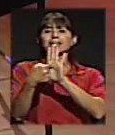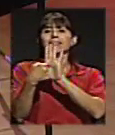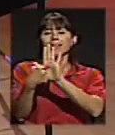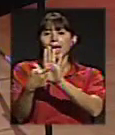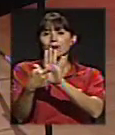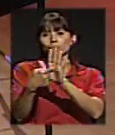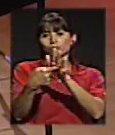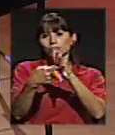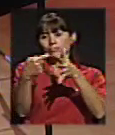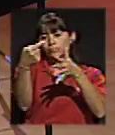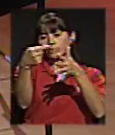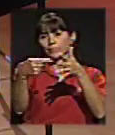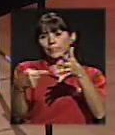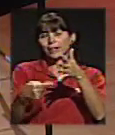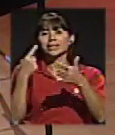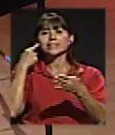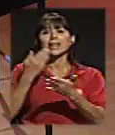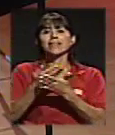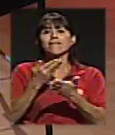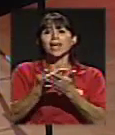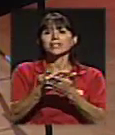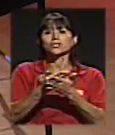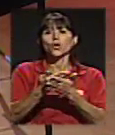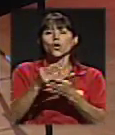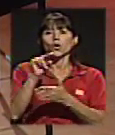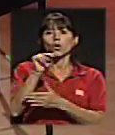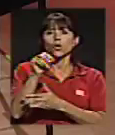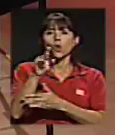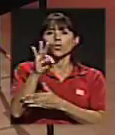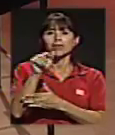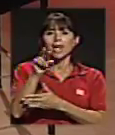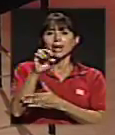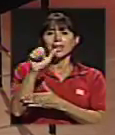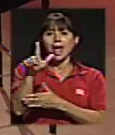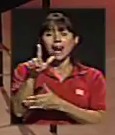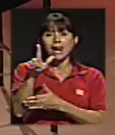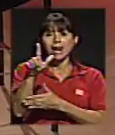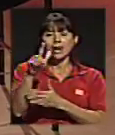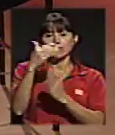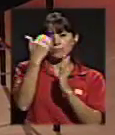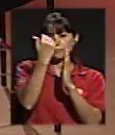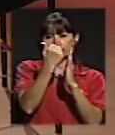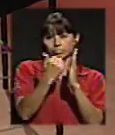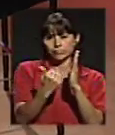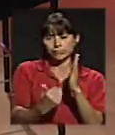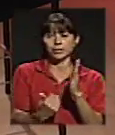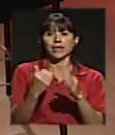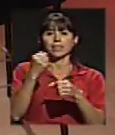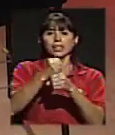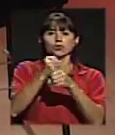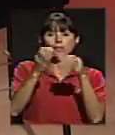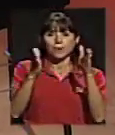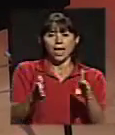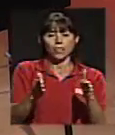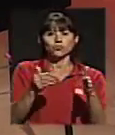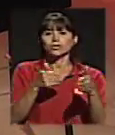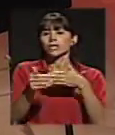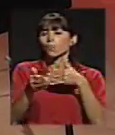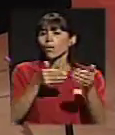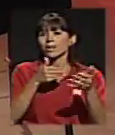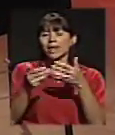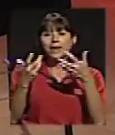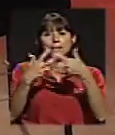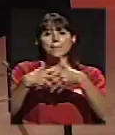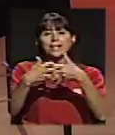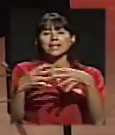presentar una certificación notarial o registral hasta de los empleados, como dije antes, de cualquier empresa